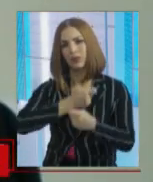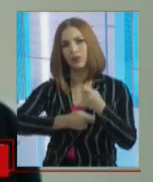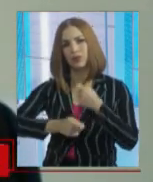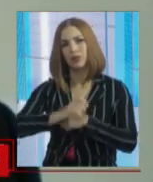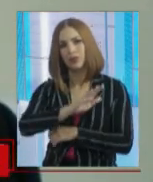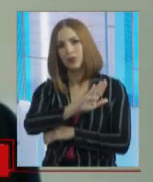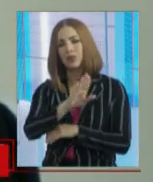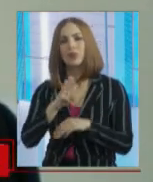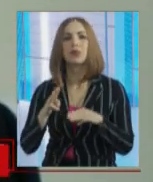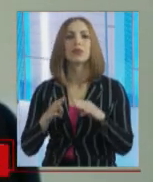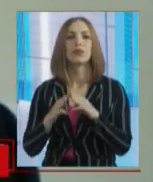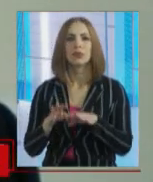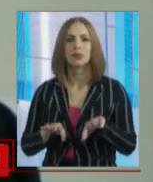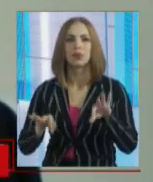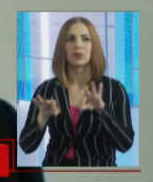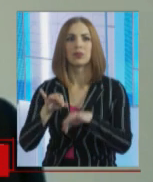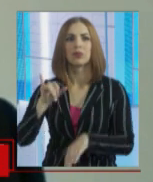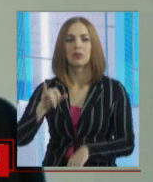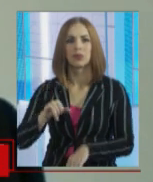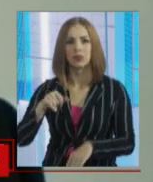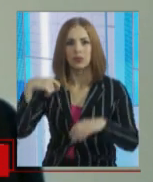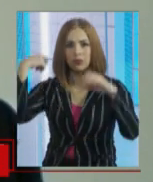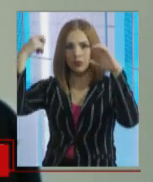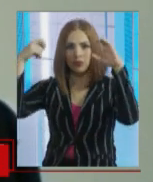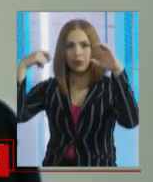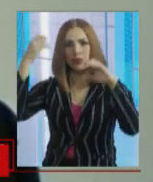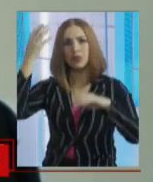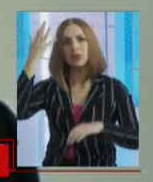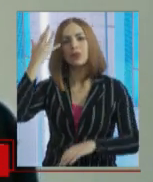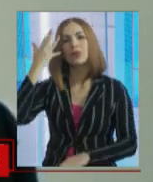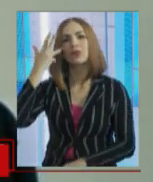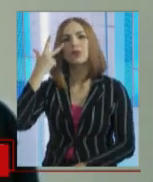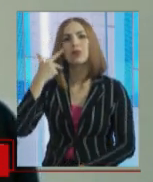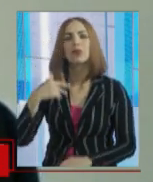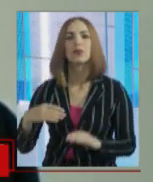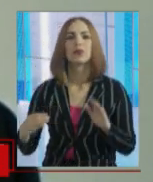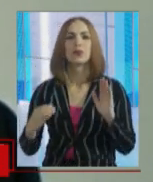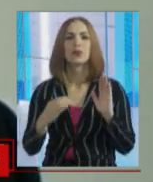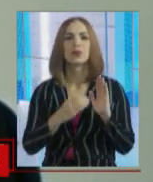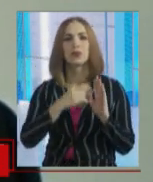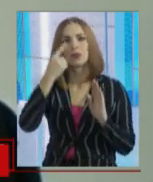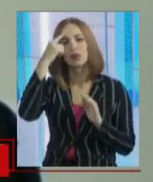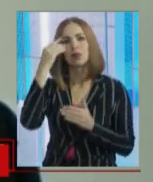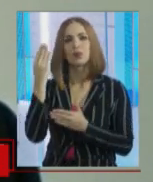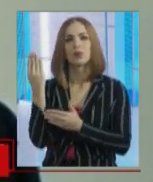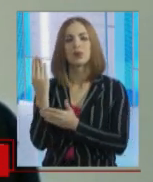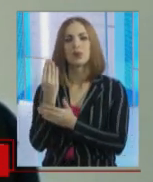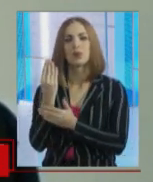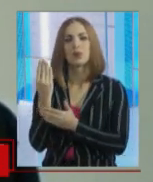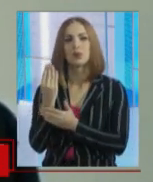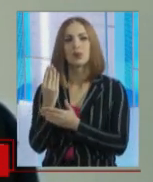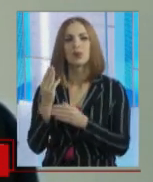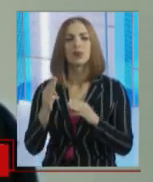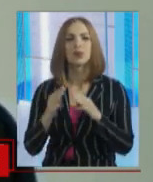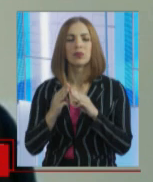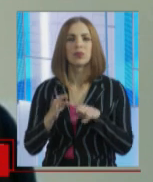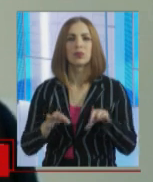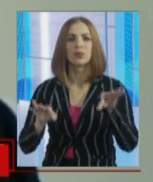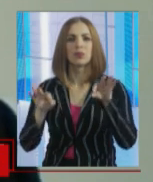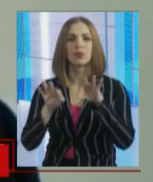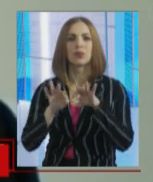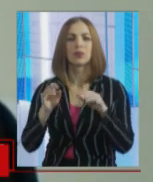es muy importante. Aquí estamos grabando todos los días contenidos para la televisión, que son muy importantes, así